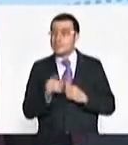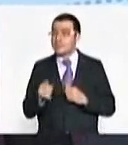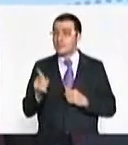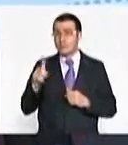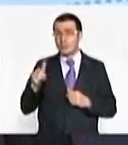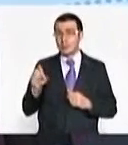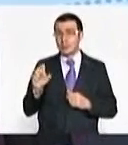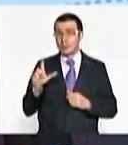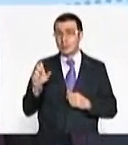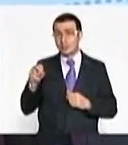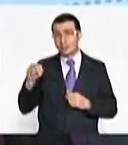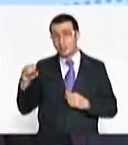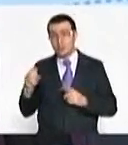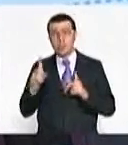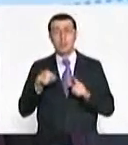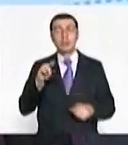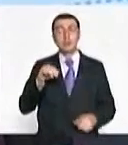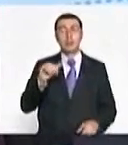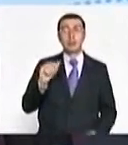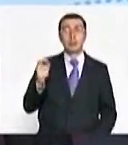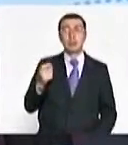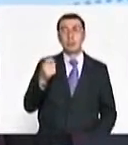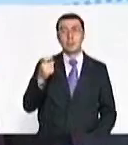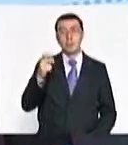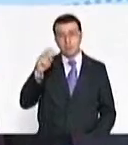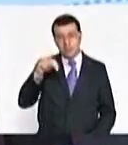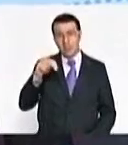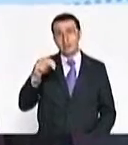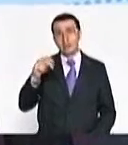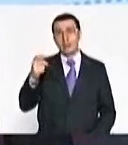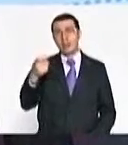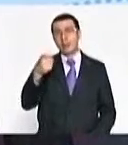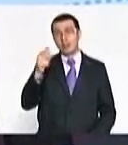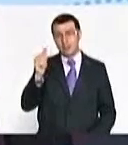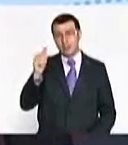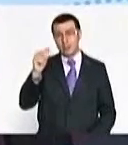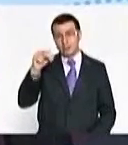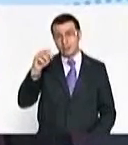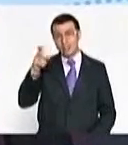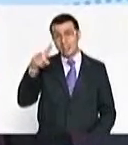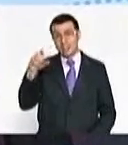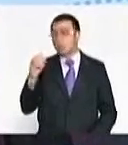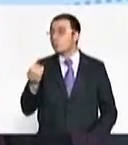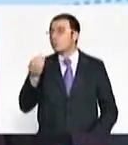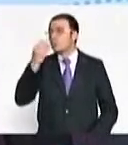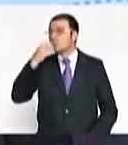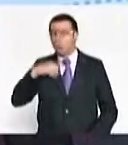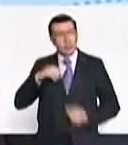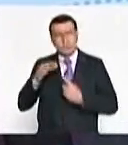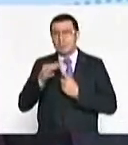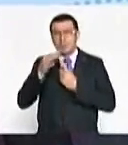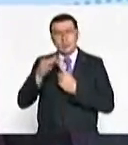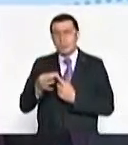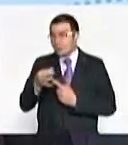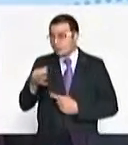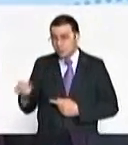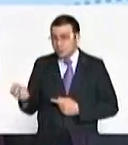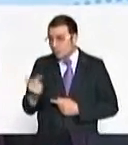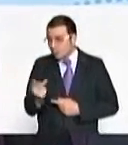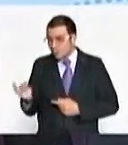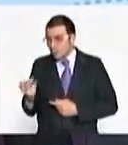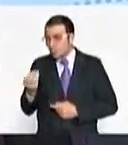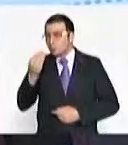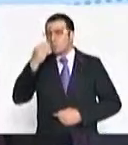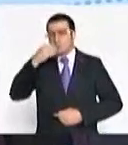y manganeso en pacientes con asma, que ha demostrado de que cuando se les administran dosis específicas de estos dos